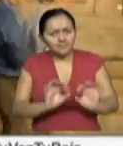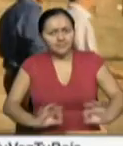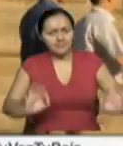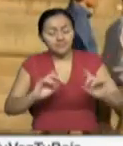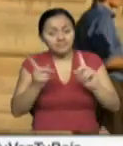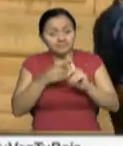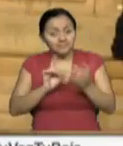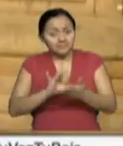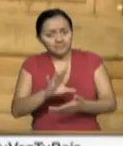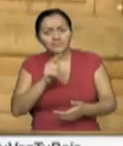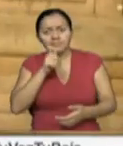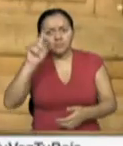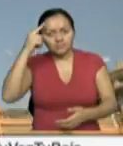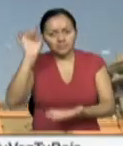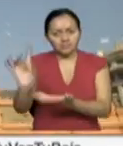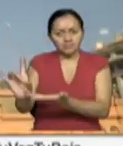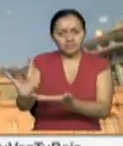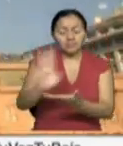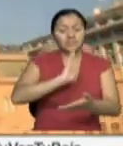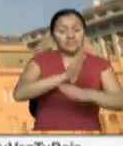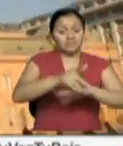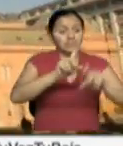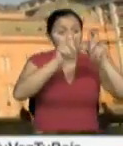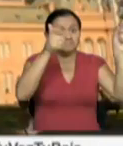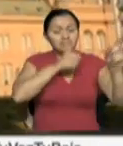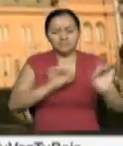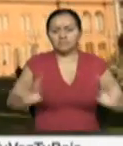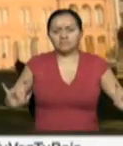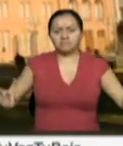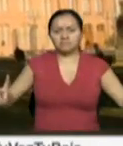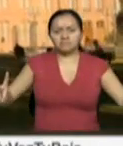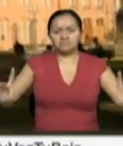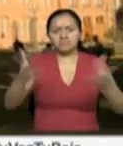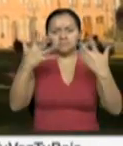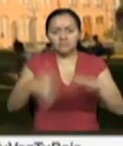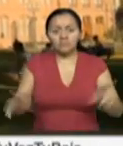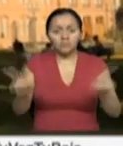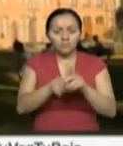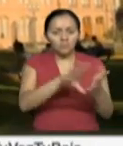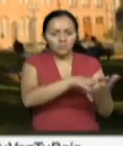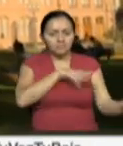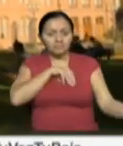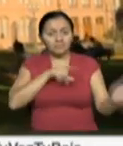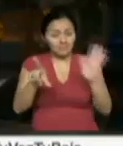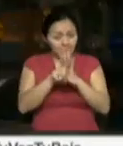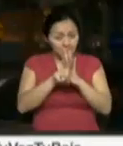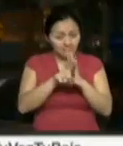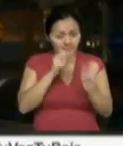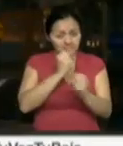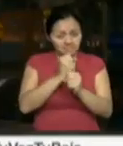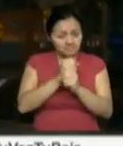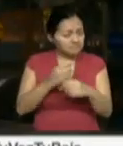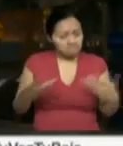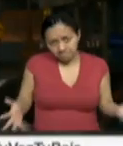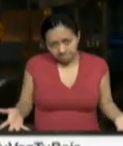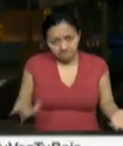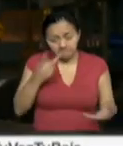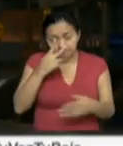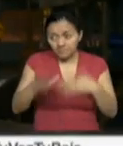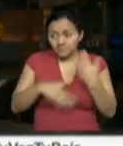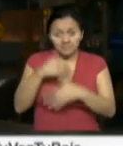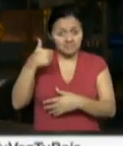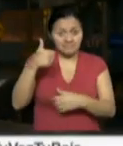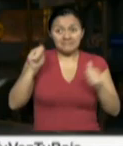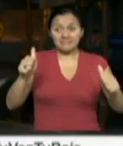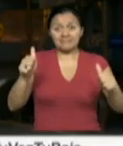el primero en despedir fue el Estado y después las empresas siguieron despidiendo laburantes. Así que la ley de empleo fue una gran esperanza que tuvimos los